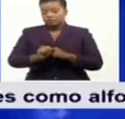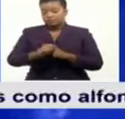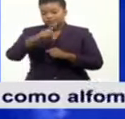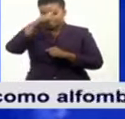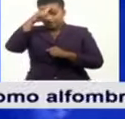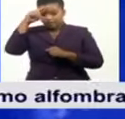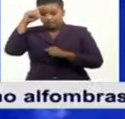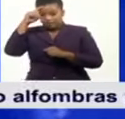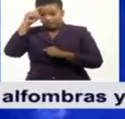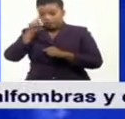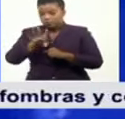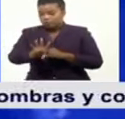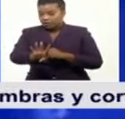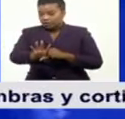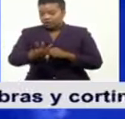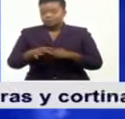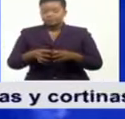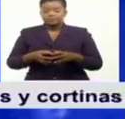Espíritus con 4,